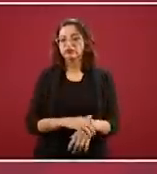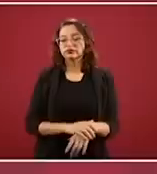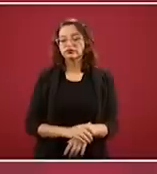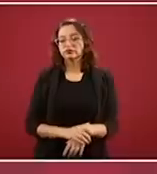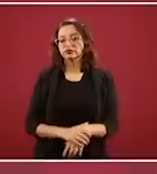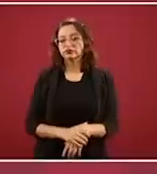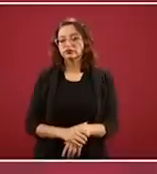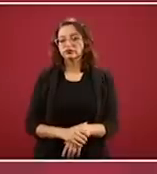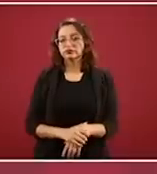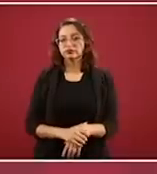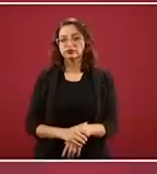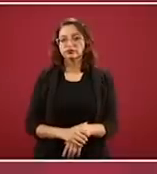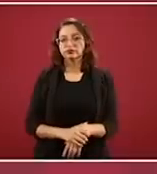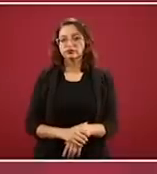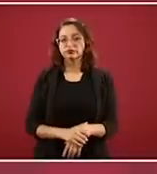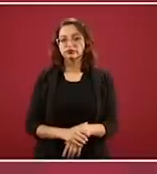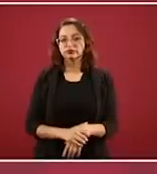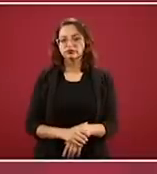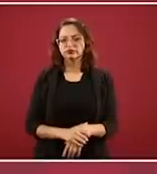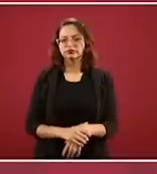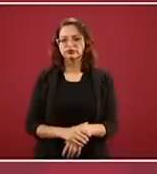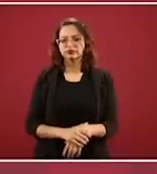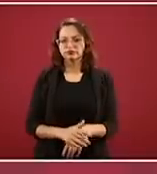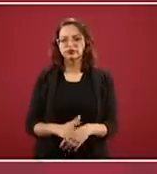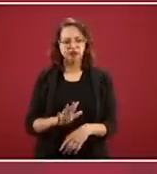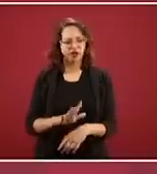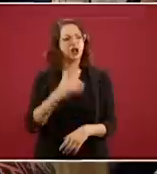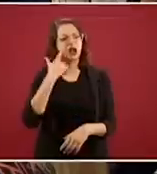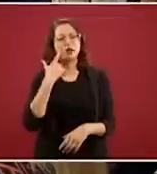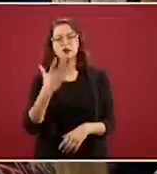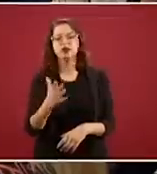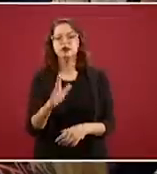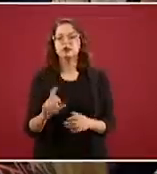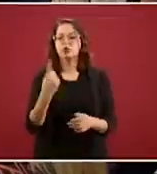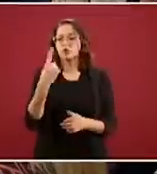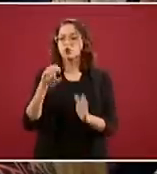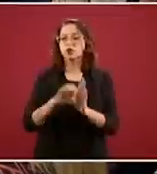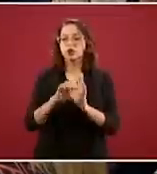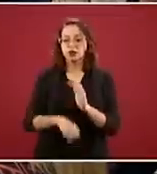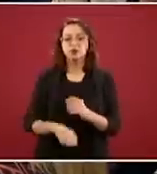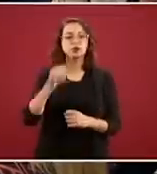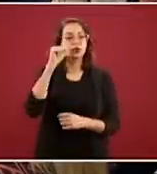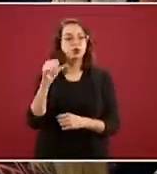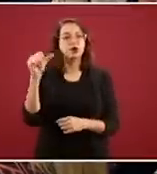tenemos, a ver, vamos a poner un ejemplo de ayer,